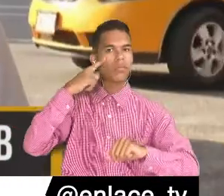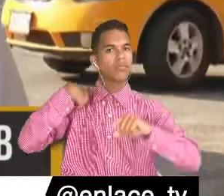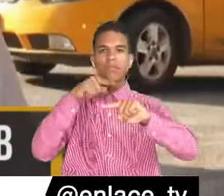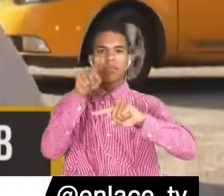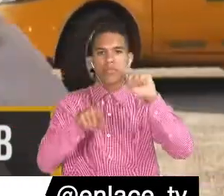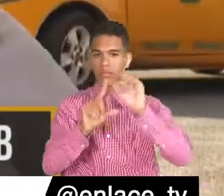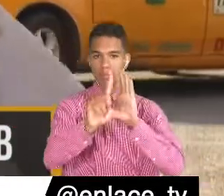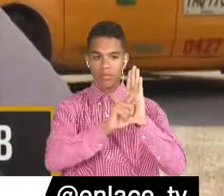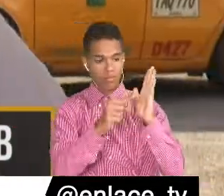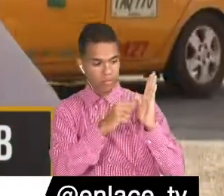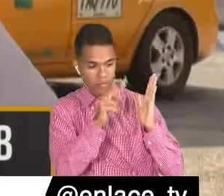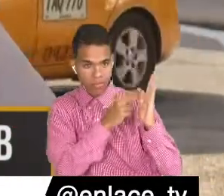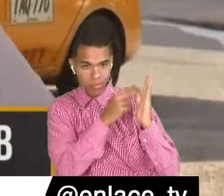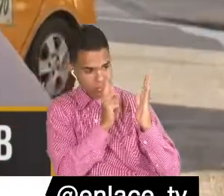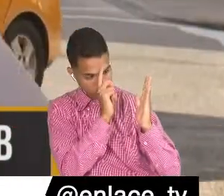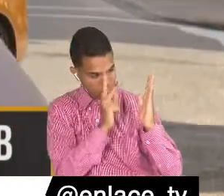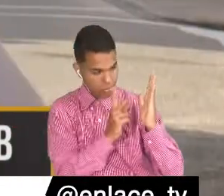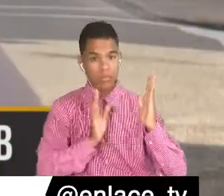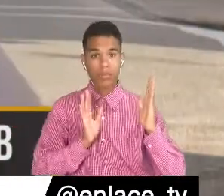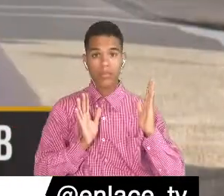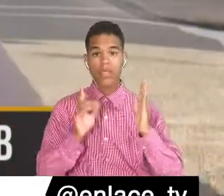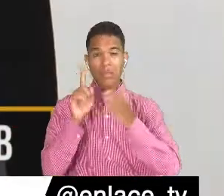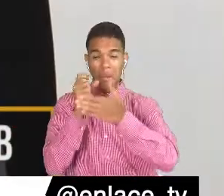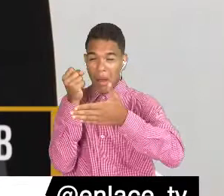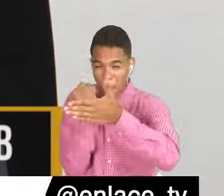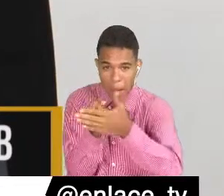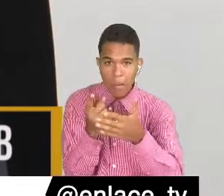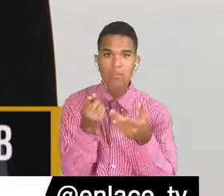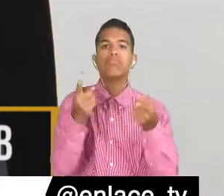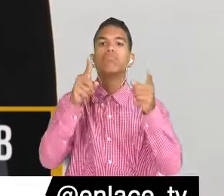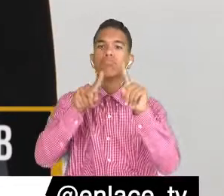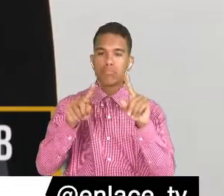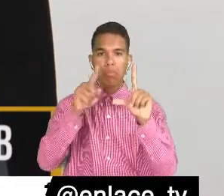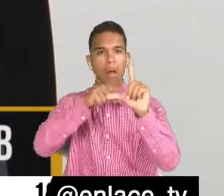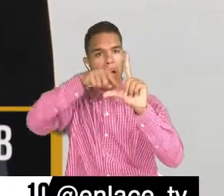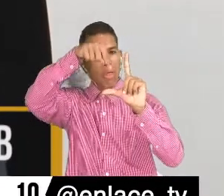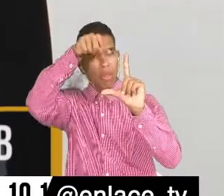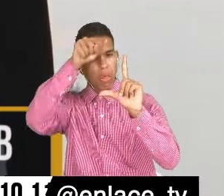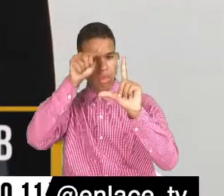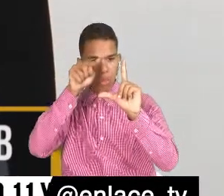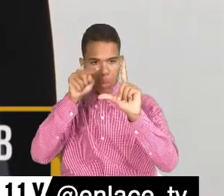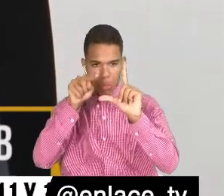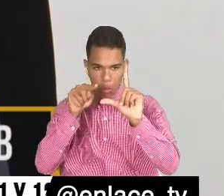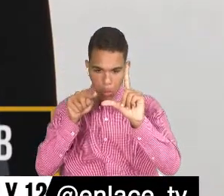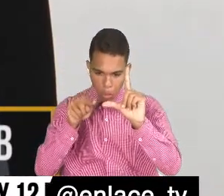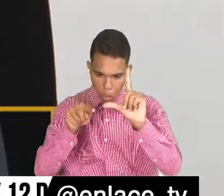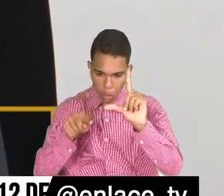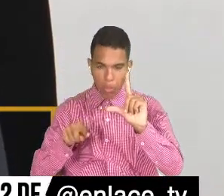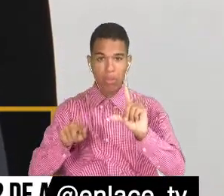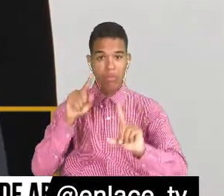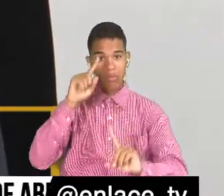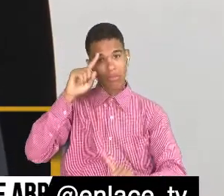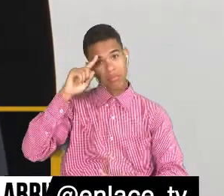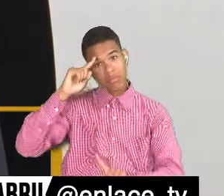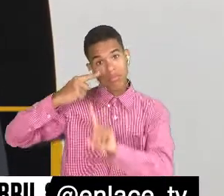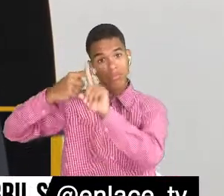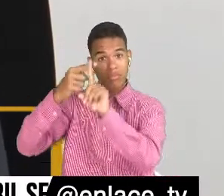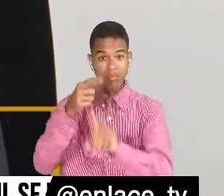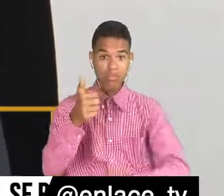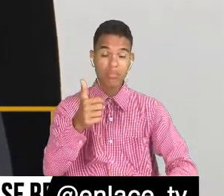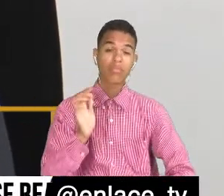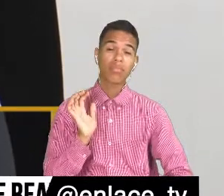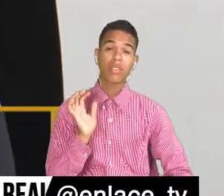la accidentalidad ha bajado de manera considerable. Ha sido una medida muy positiva, veníamos de fines de semana